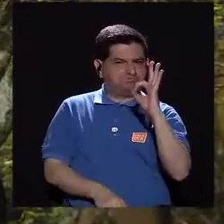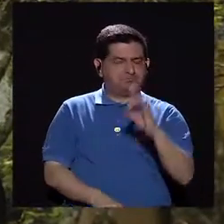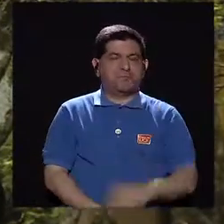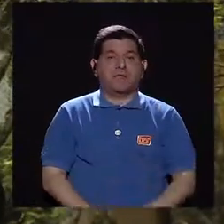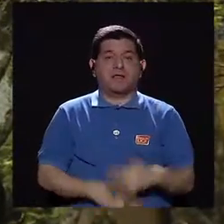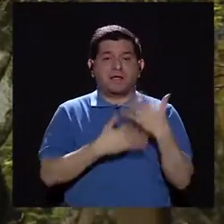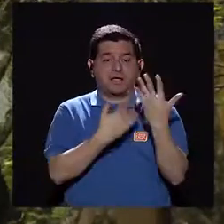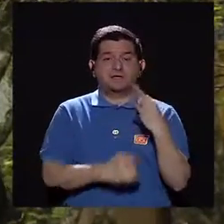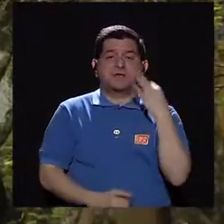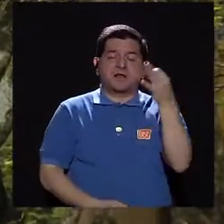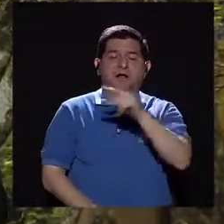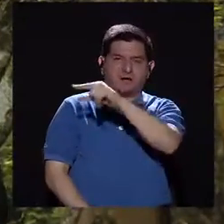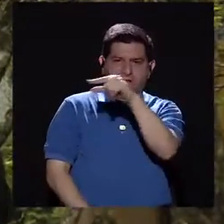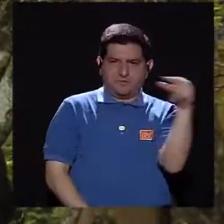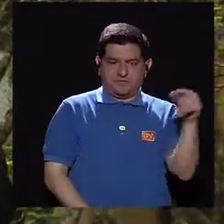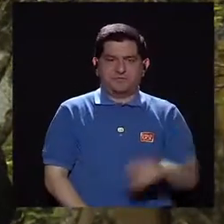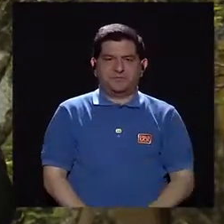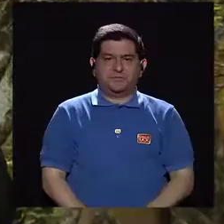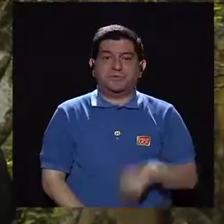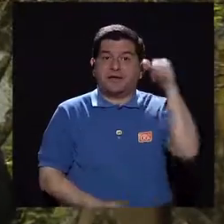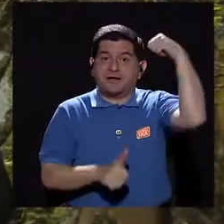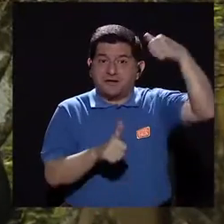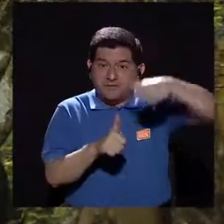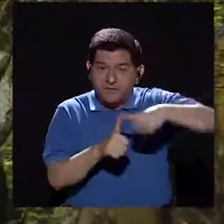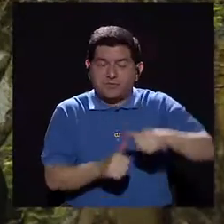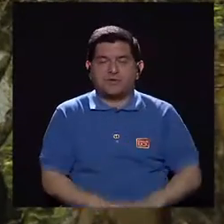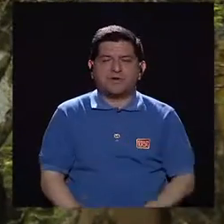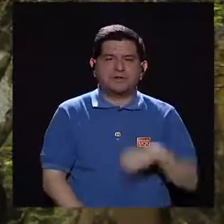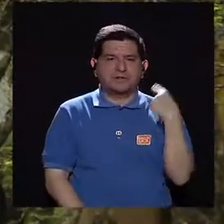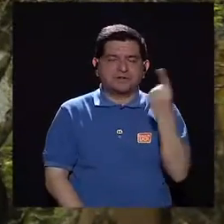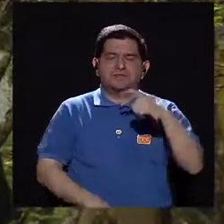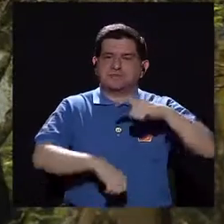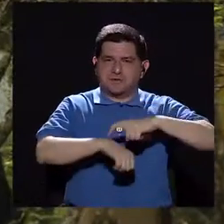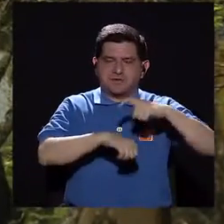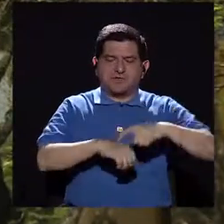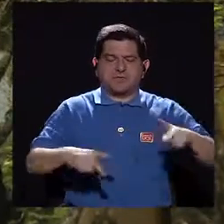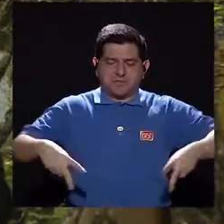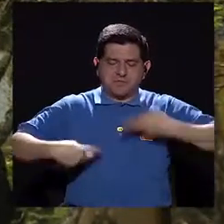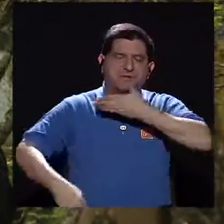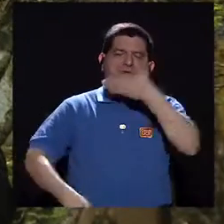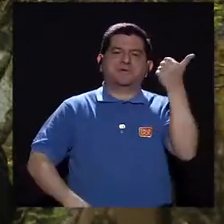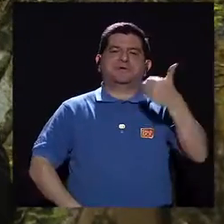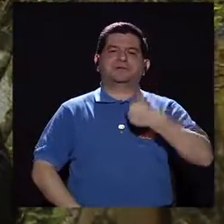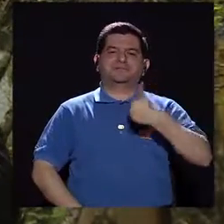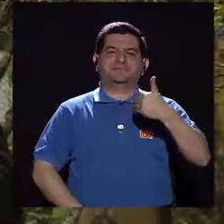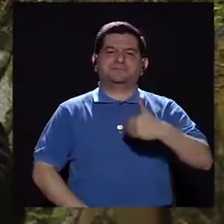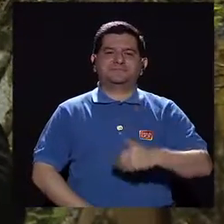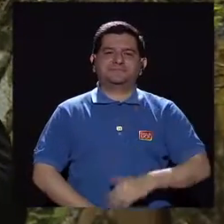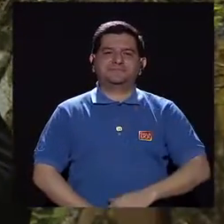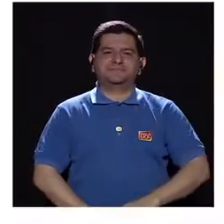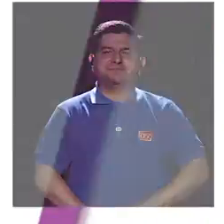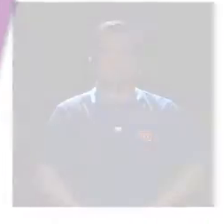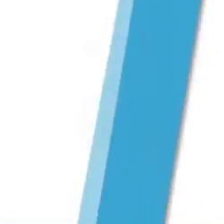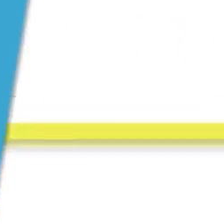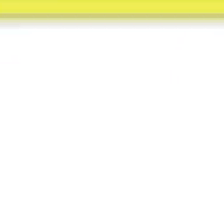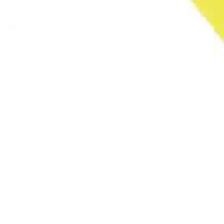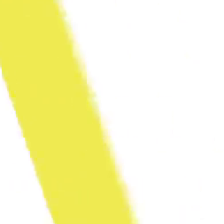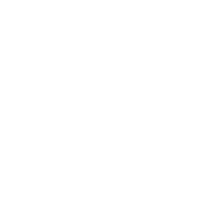mucha utilidad y los esperamos la próxima semana. Y recuerden, siempre hay tiempo para vivir mejor.